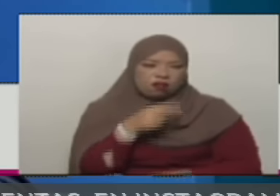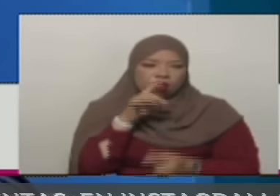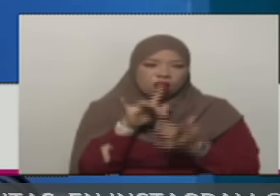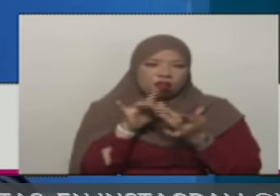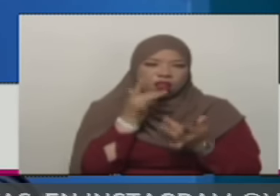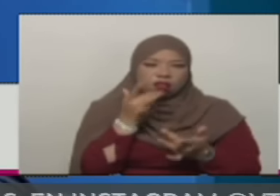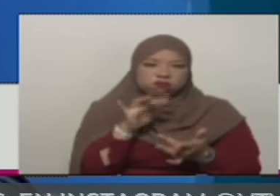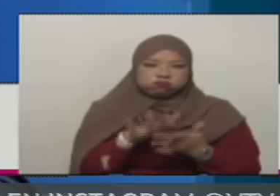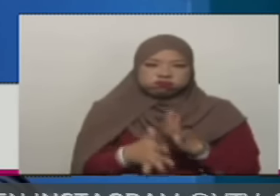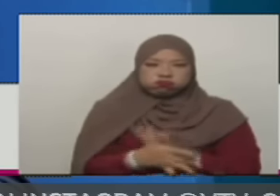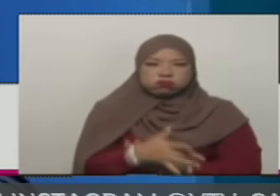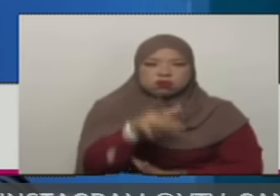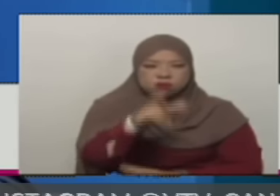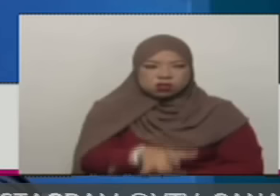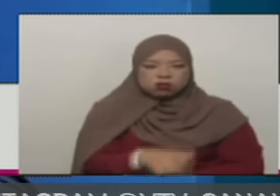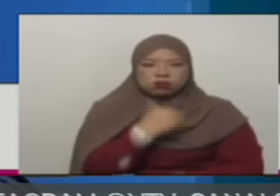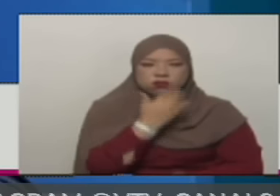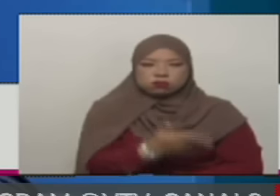con el nombre de este criminal.